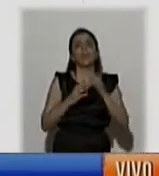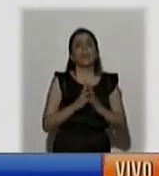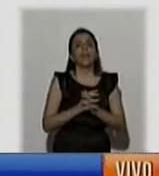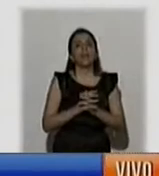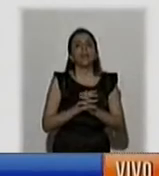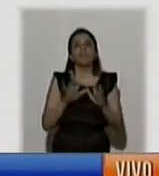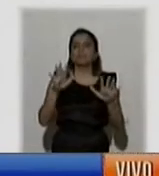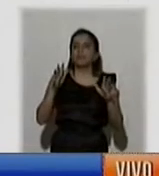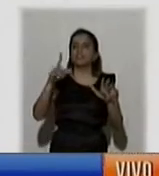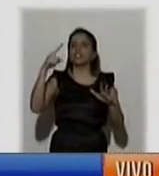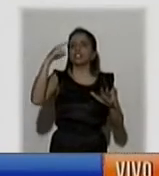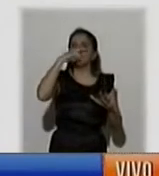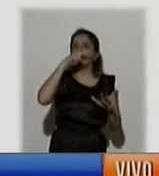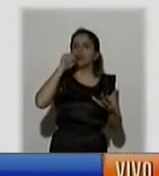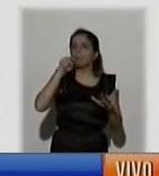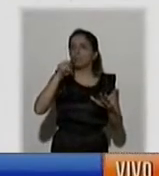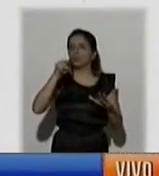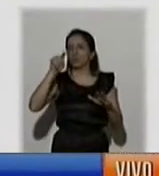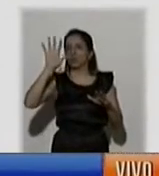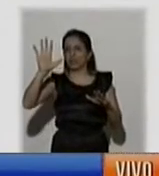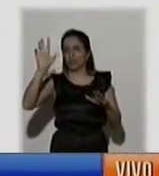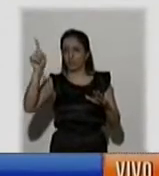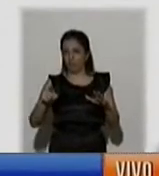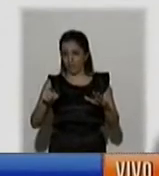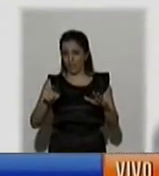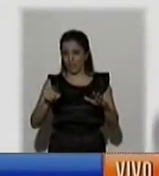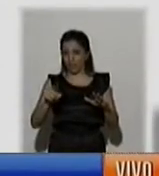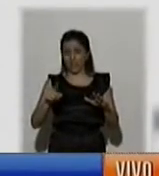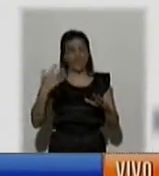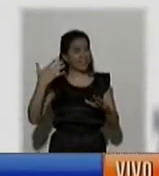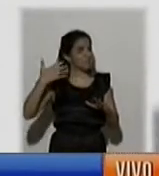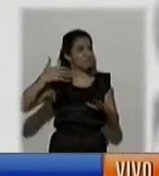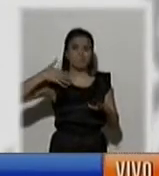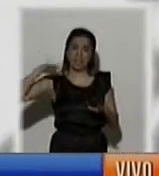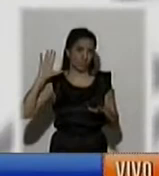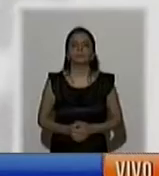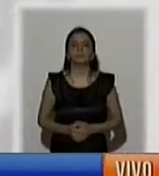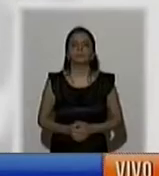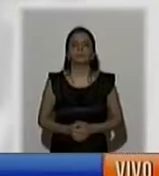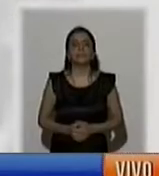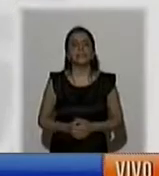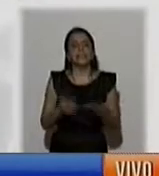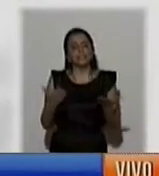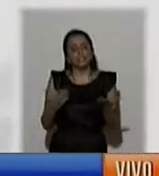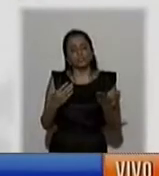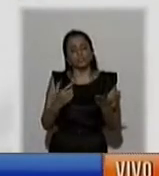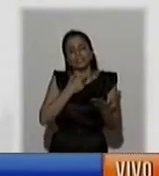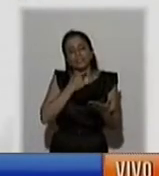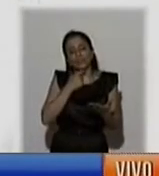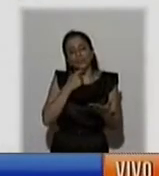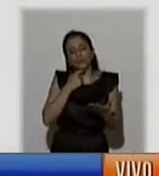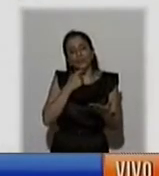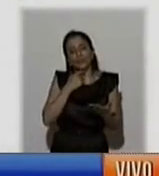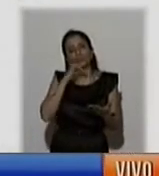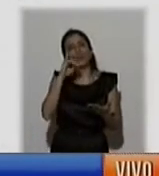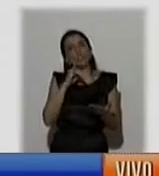para contar, en este caso los primeros candidatos de la lista. Creo, si no me equivoco, es el único debate en el cual han participado los primeros candidatos de los 9 partidos,